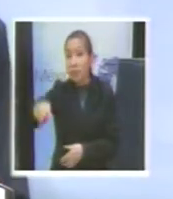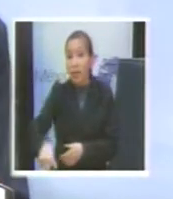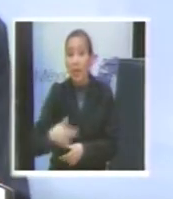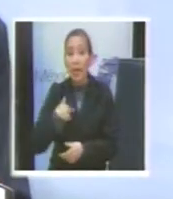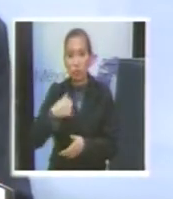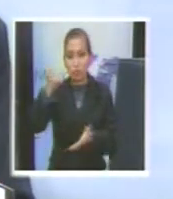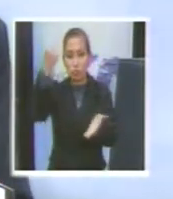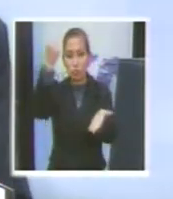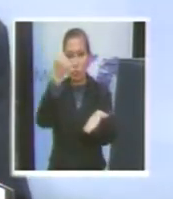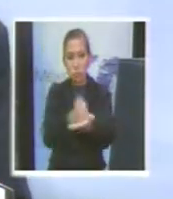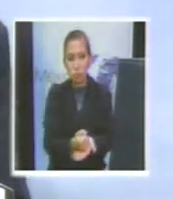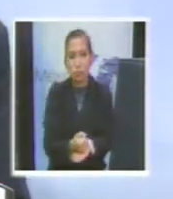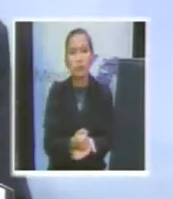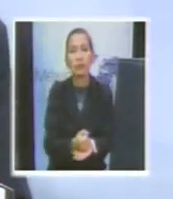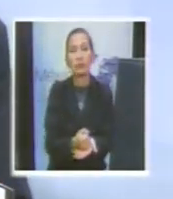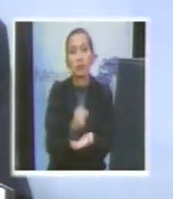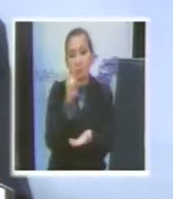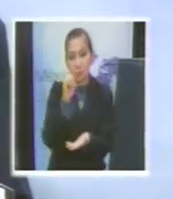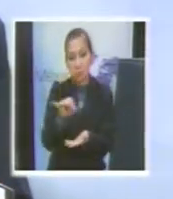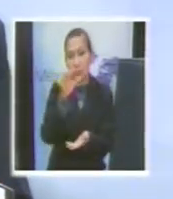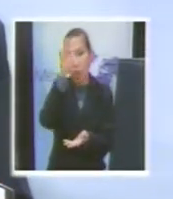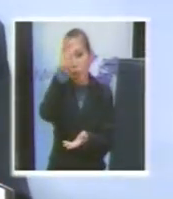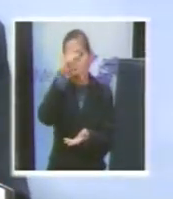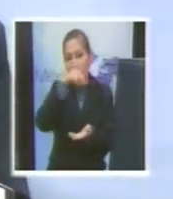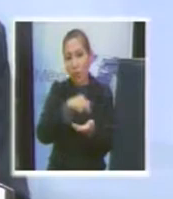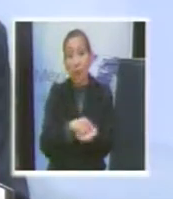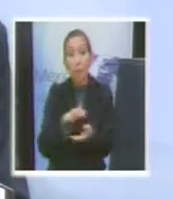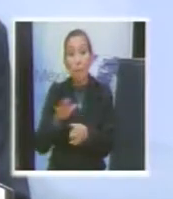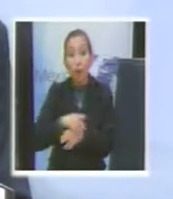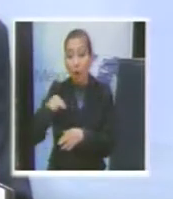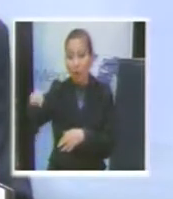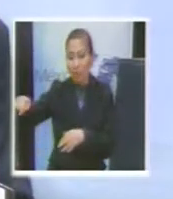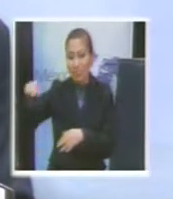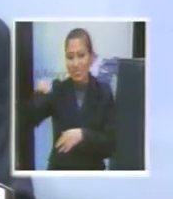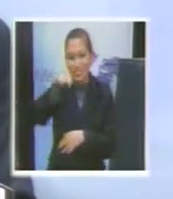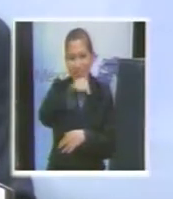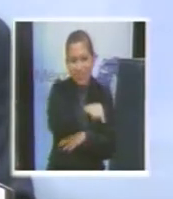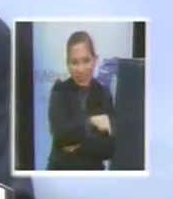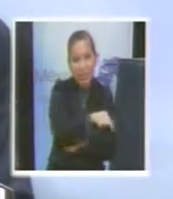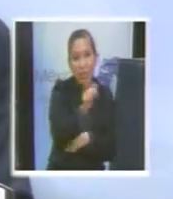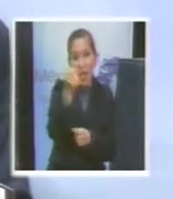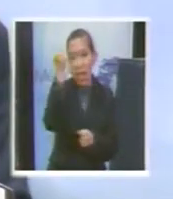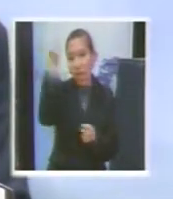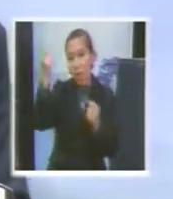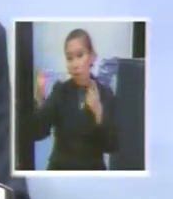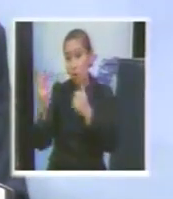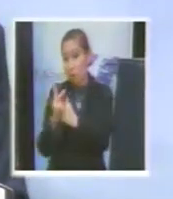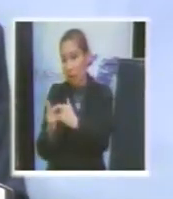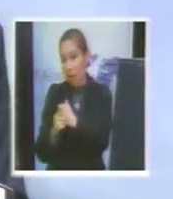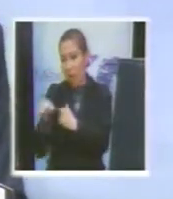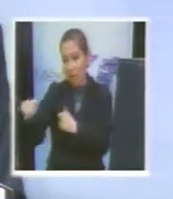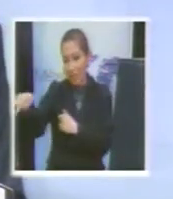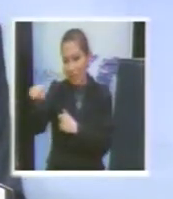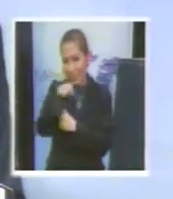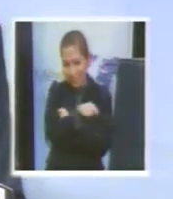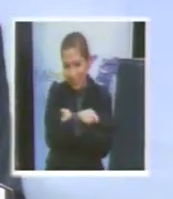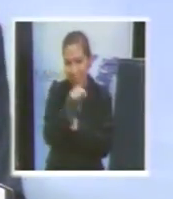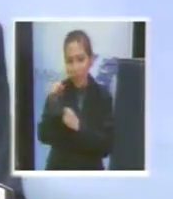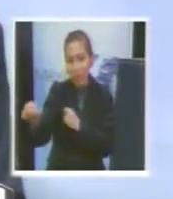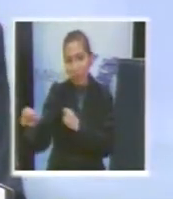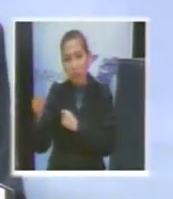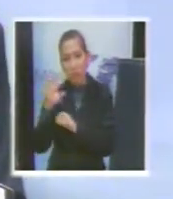la ratificación del mismo, incluso por parte de algunos países que